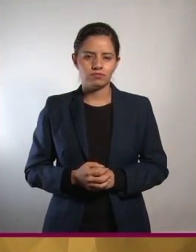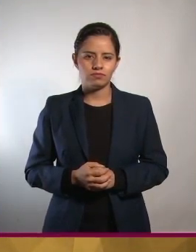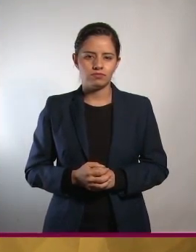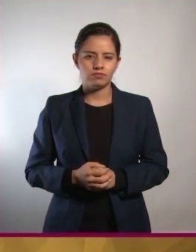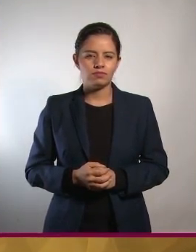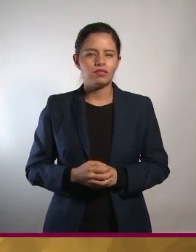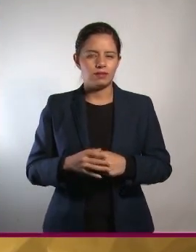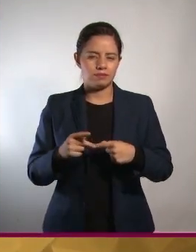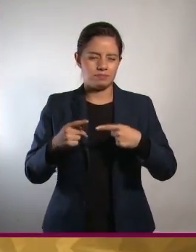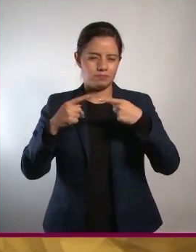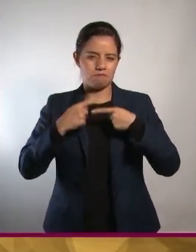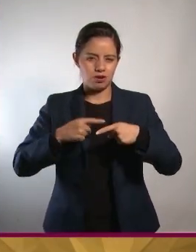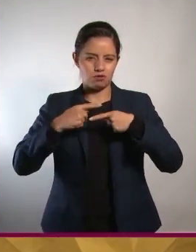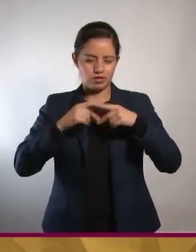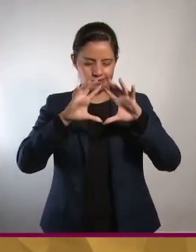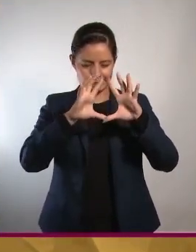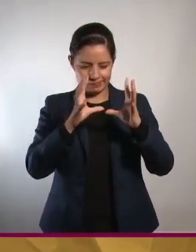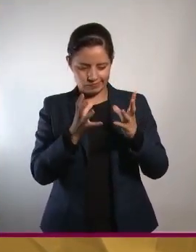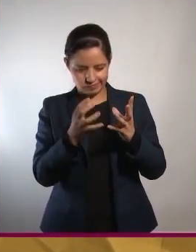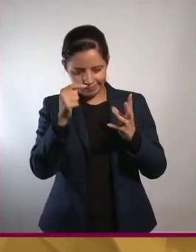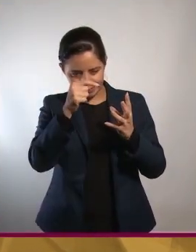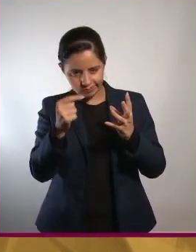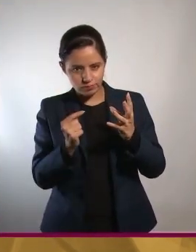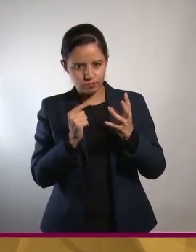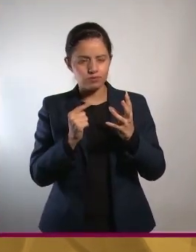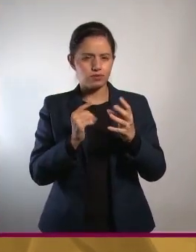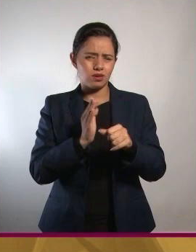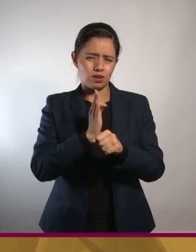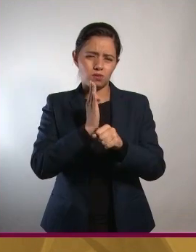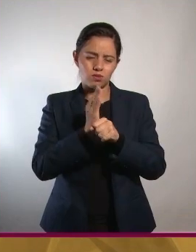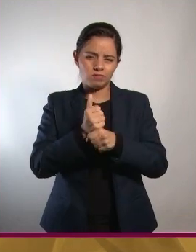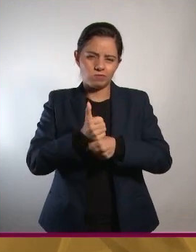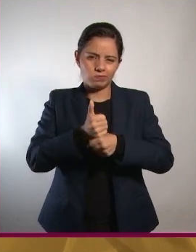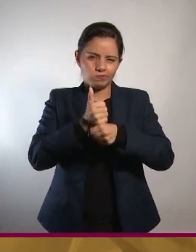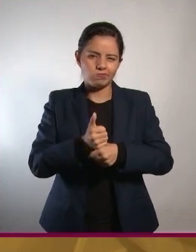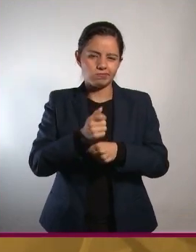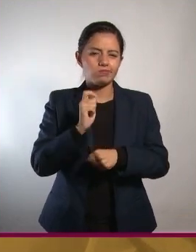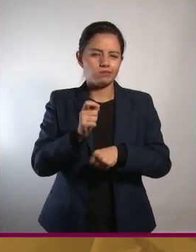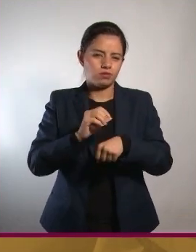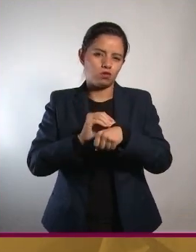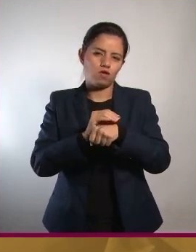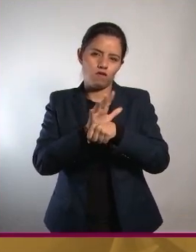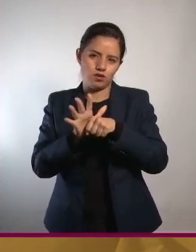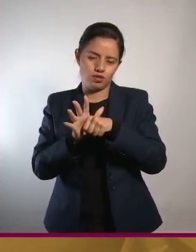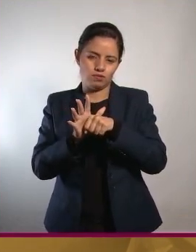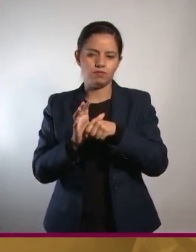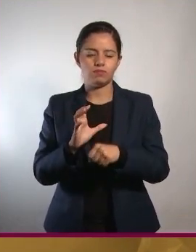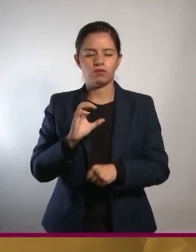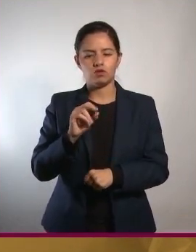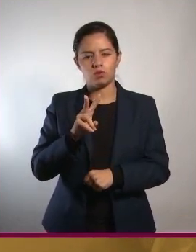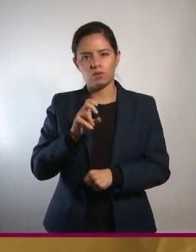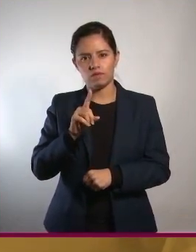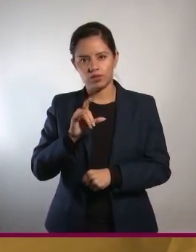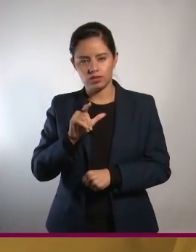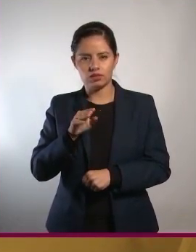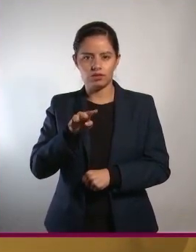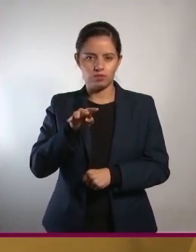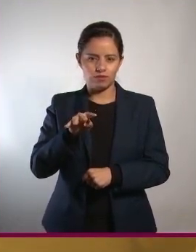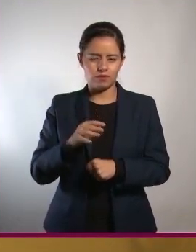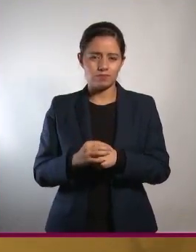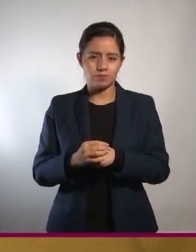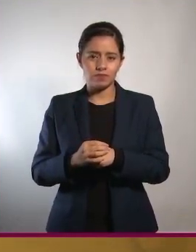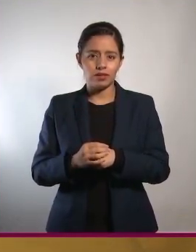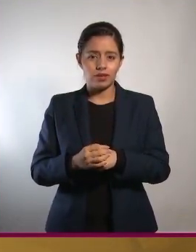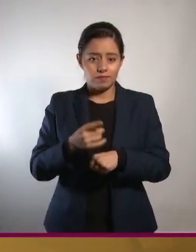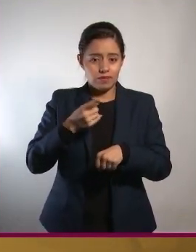Personas en todo el mundo se ven afectadas ahora por el impacto de la enfermedad por el coronavirus COVID-19. A medida que la infección